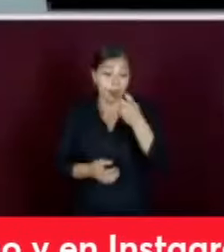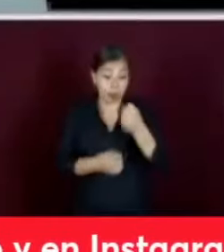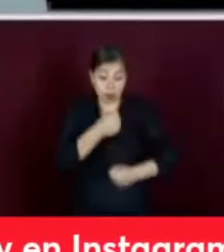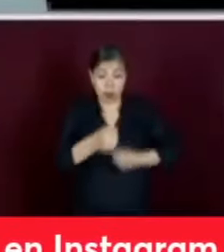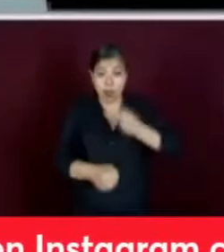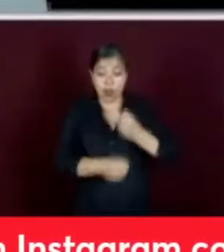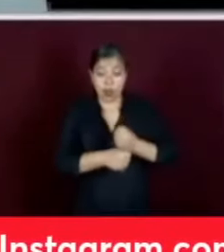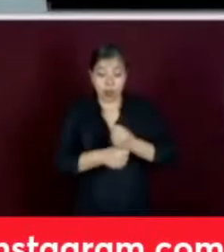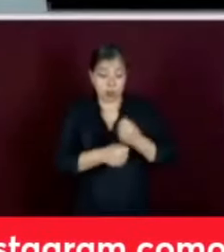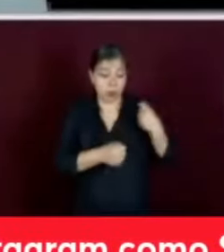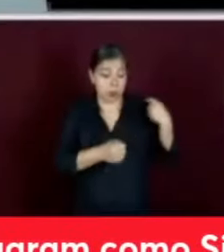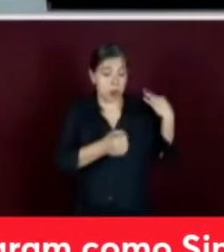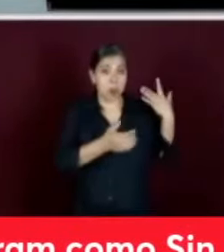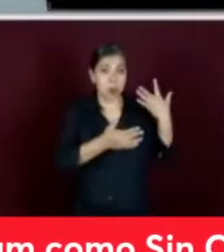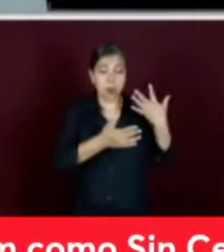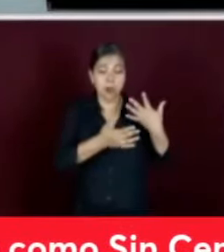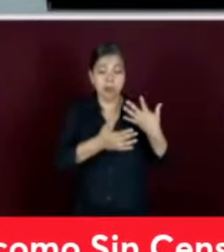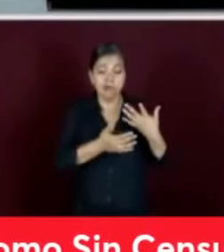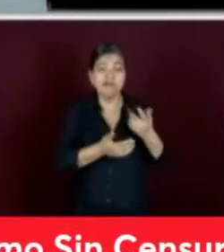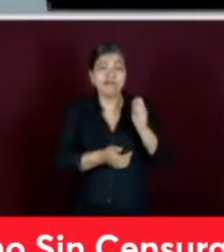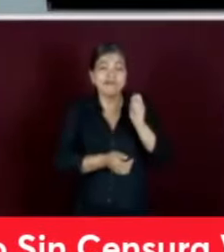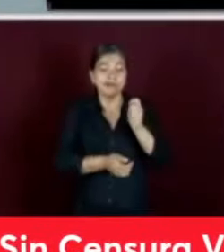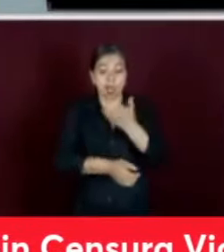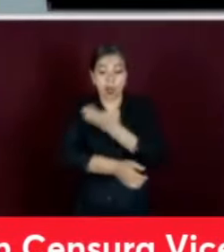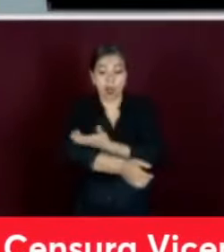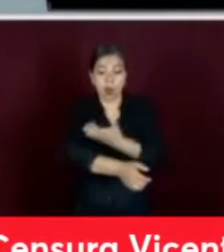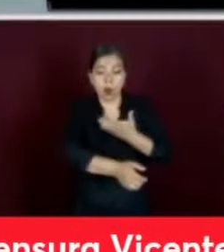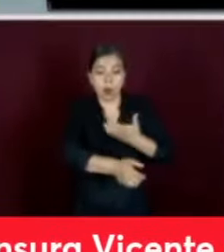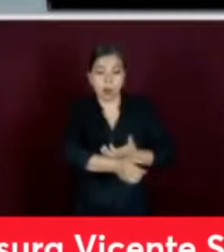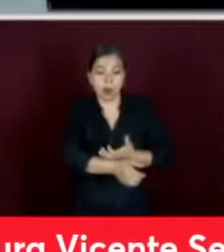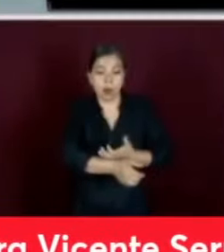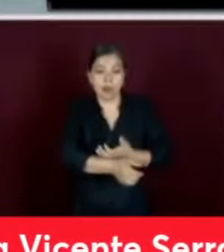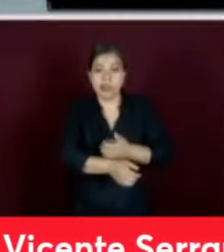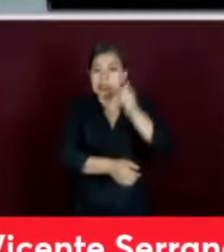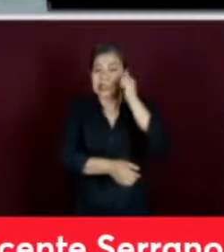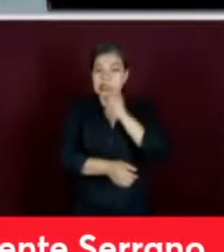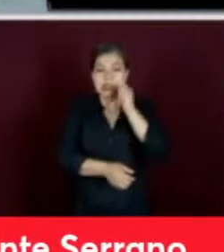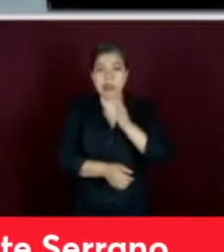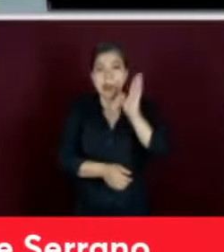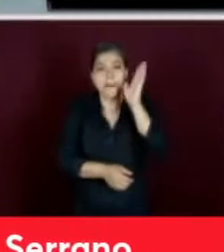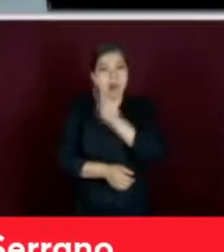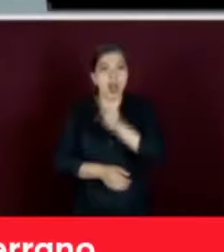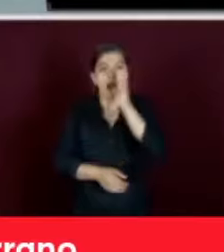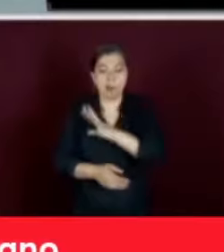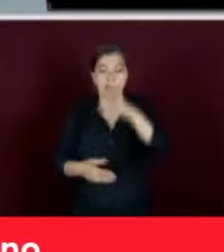estuvieron acompañados en México de fraudes electorales,